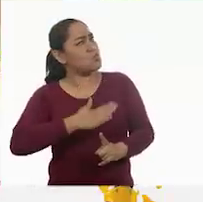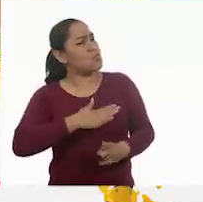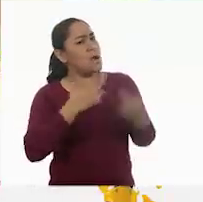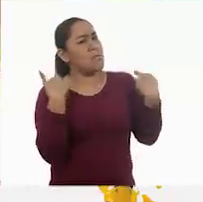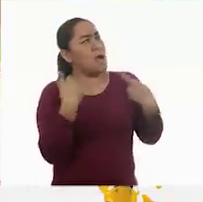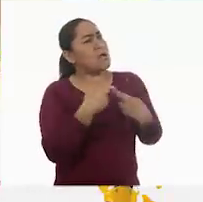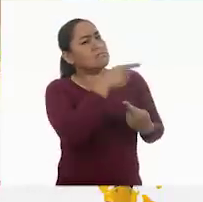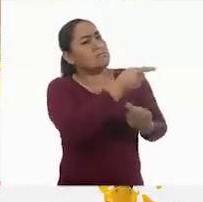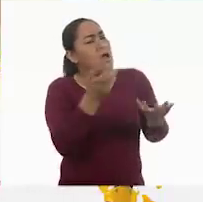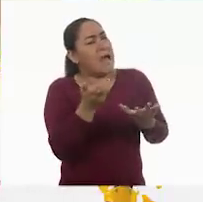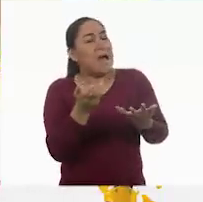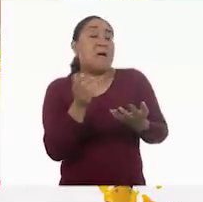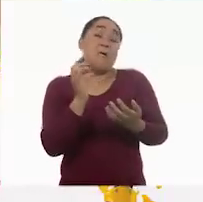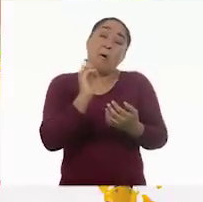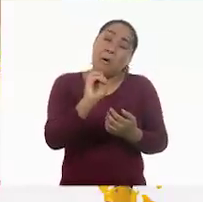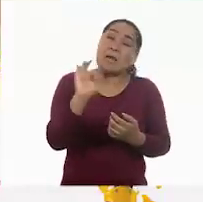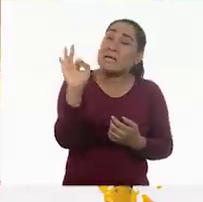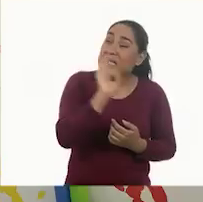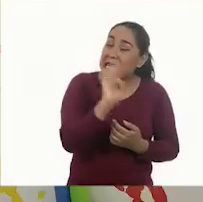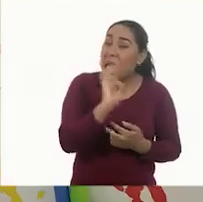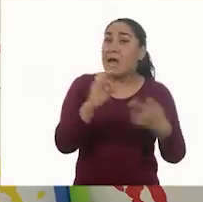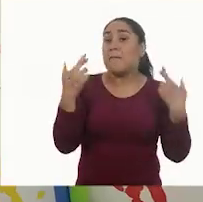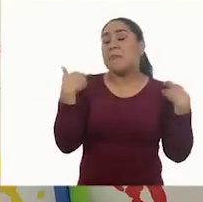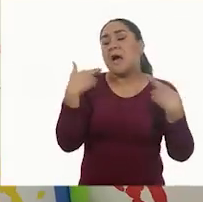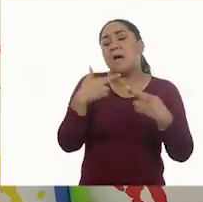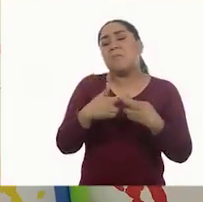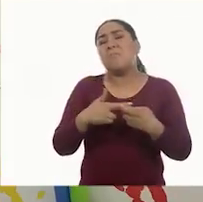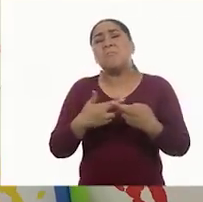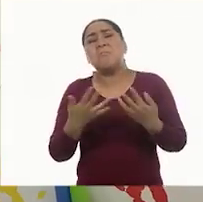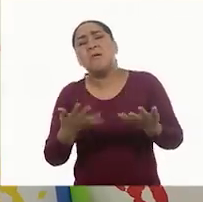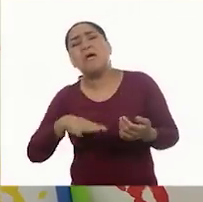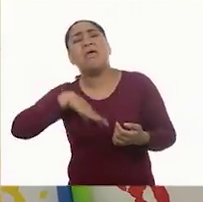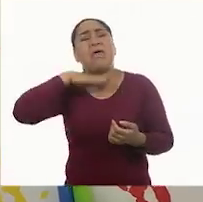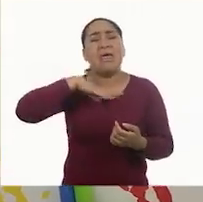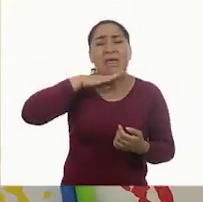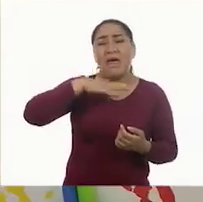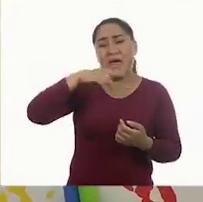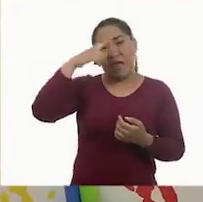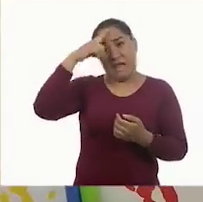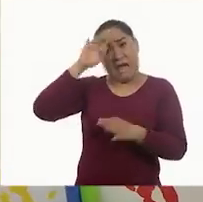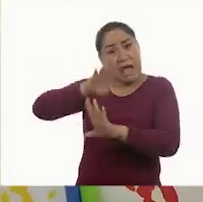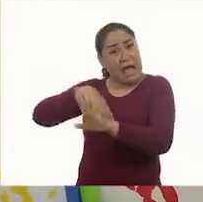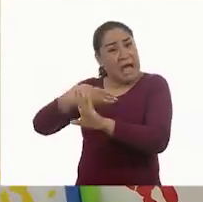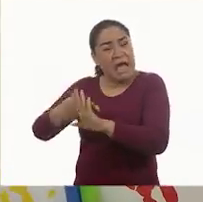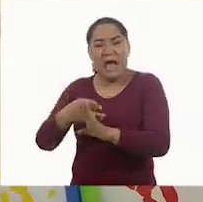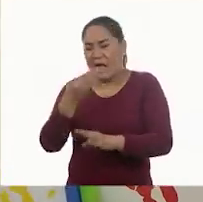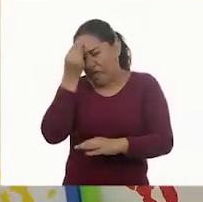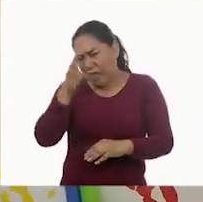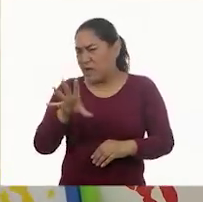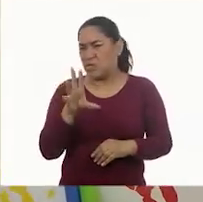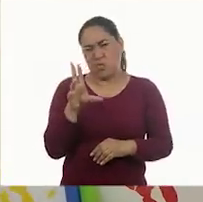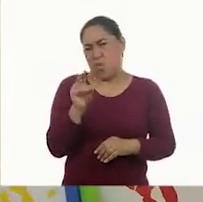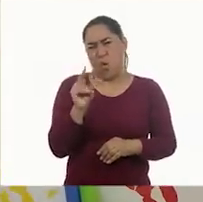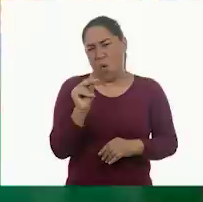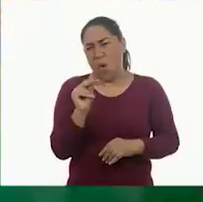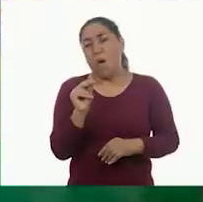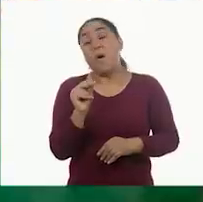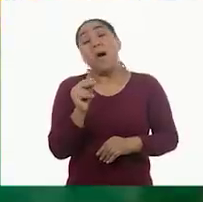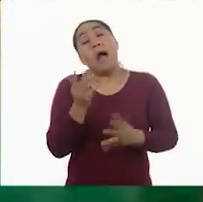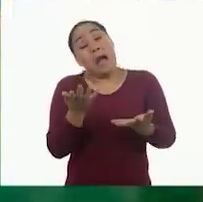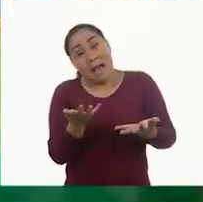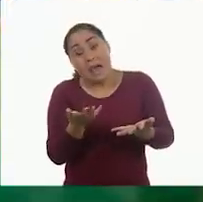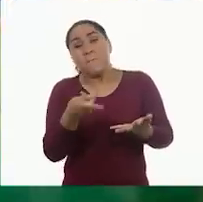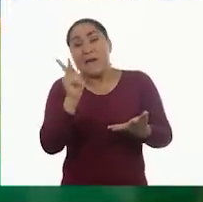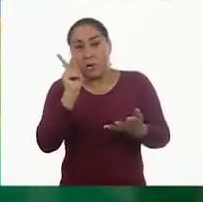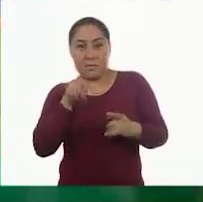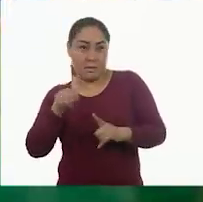la maestra no lo hizo para afectar a Inés de manera que se diera cuenta, de manera consciente. Sin embargo,